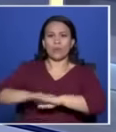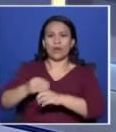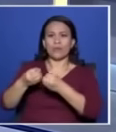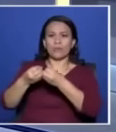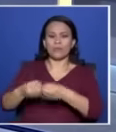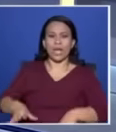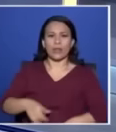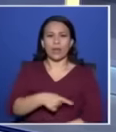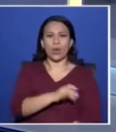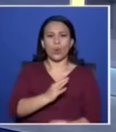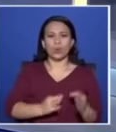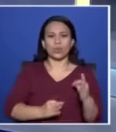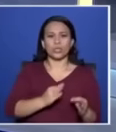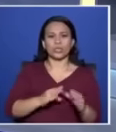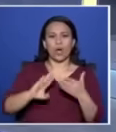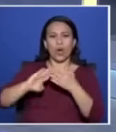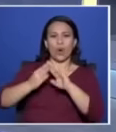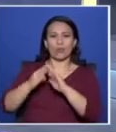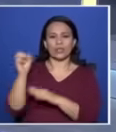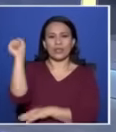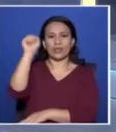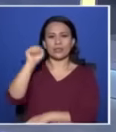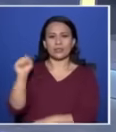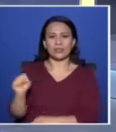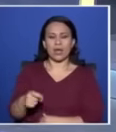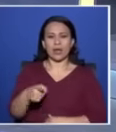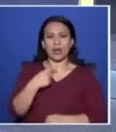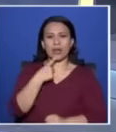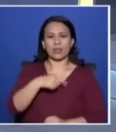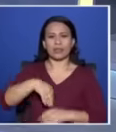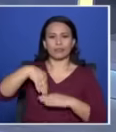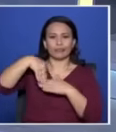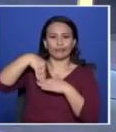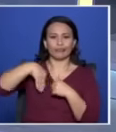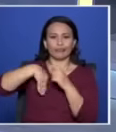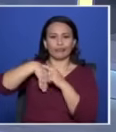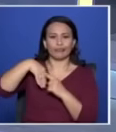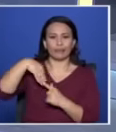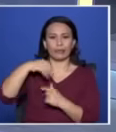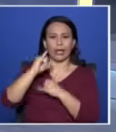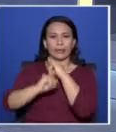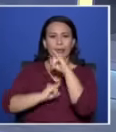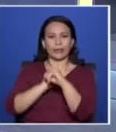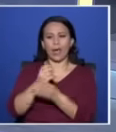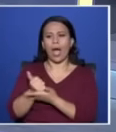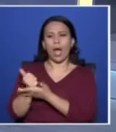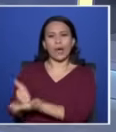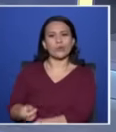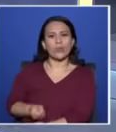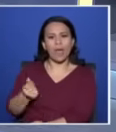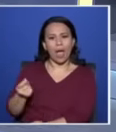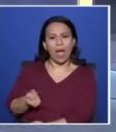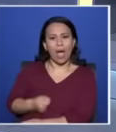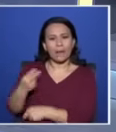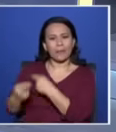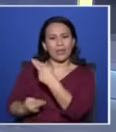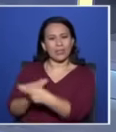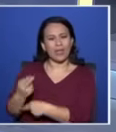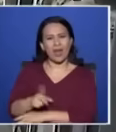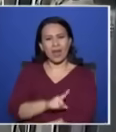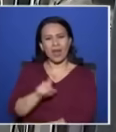del Tribunal de Justicia de la Comunidad Andina que favorece al transporte de carga internacional. Adriana Bermeo con el informe.